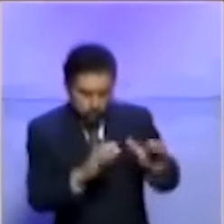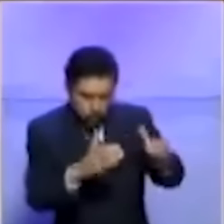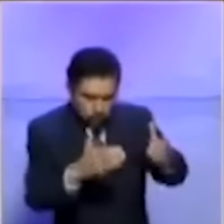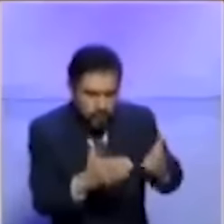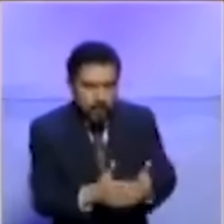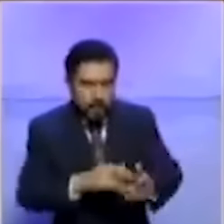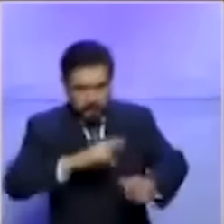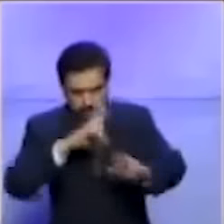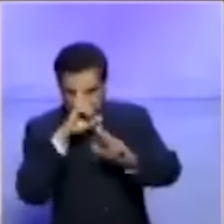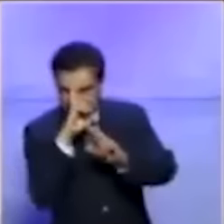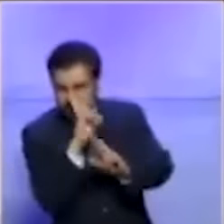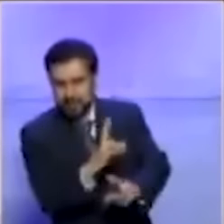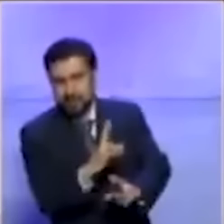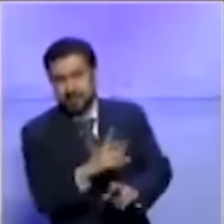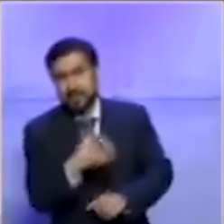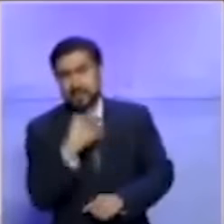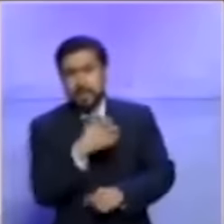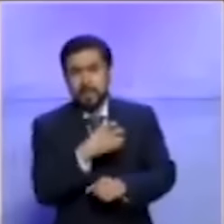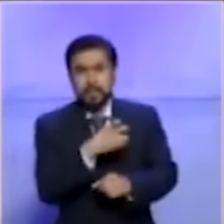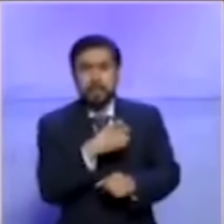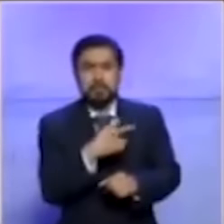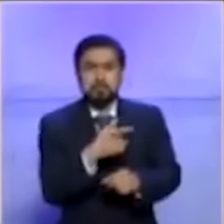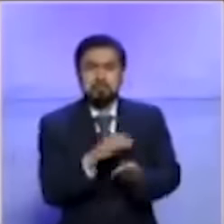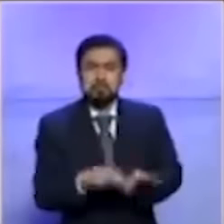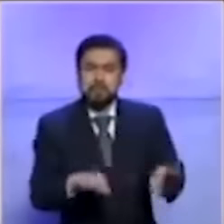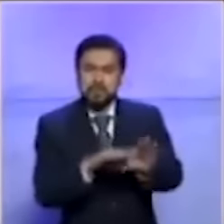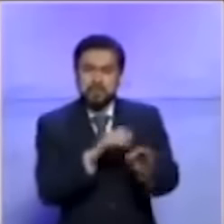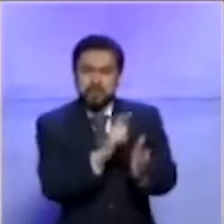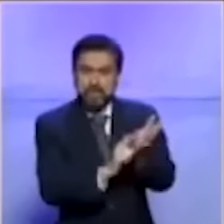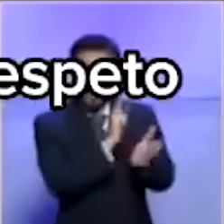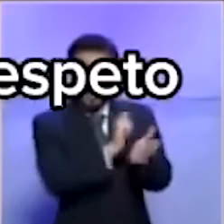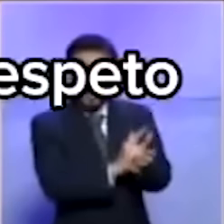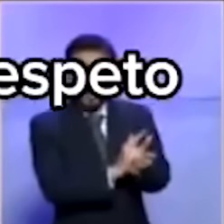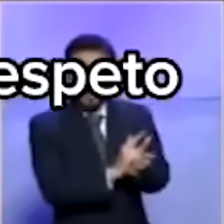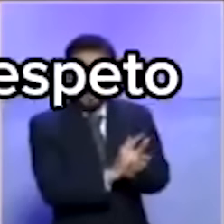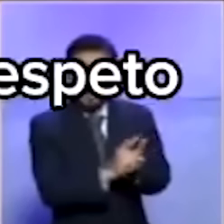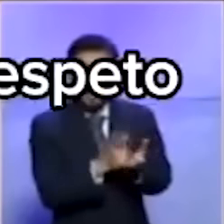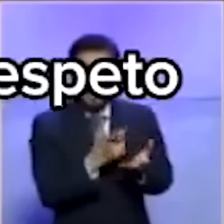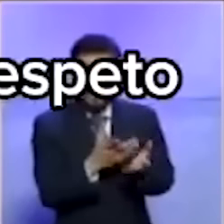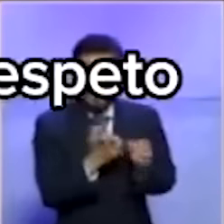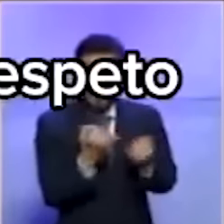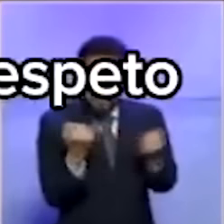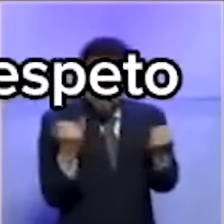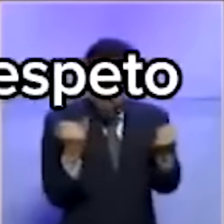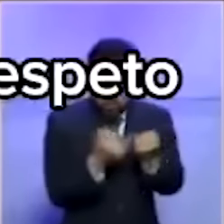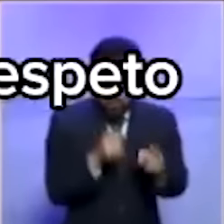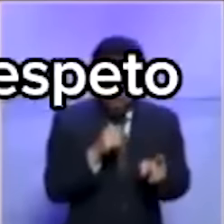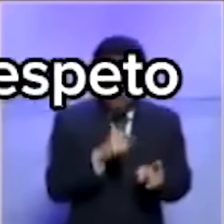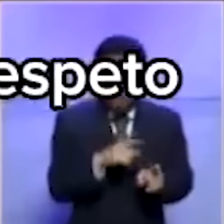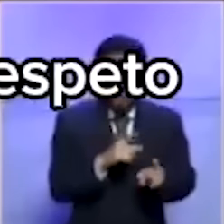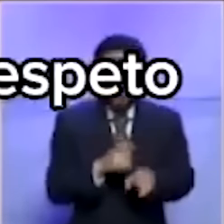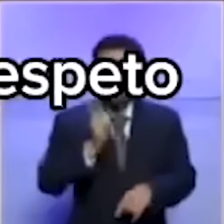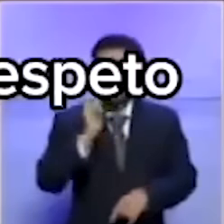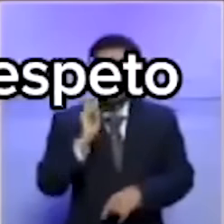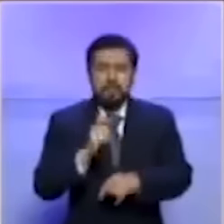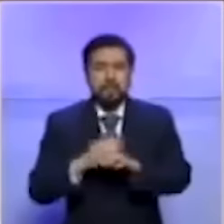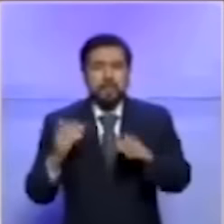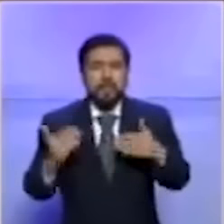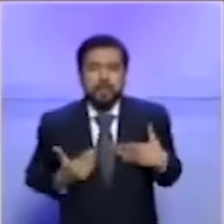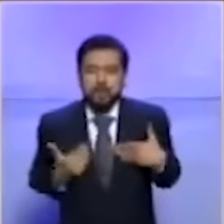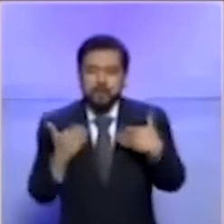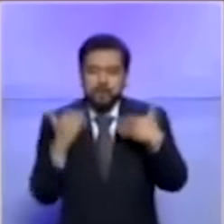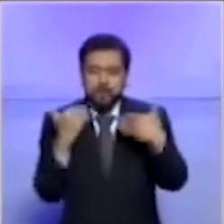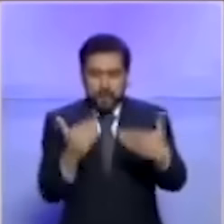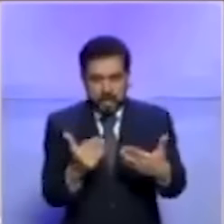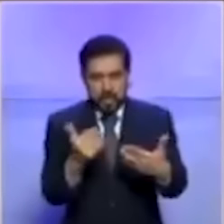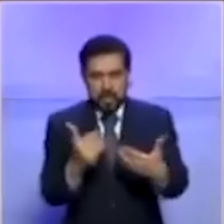expresados a través de las leyes sino también es la ación real de la confianza y el respeto que se